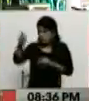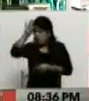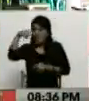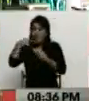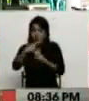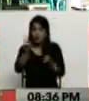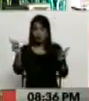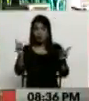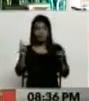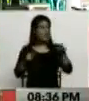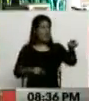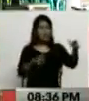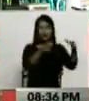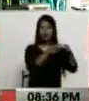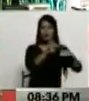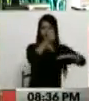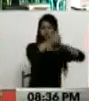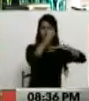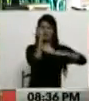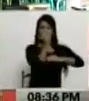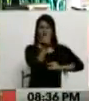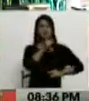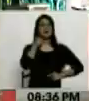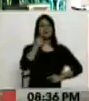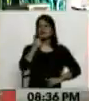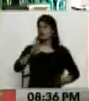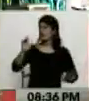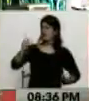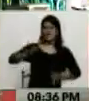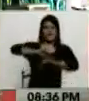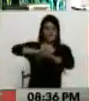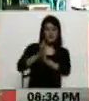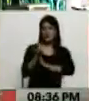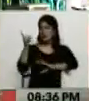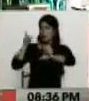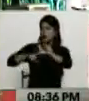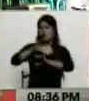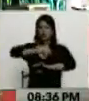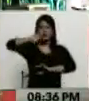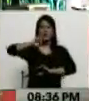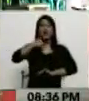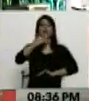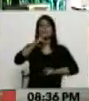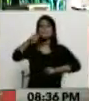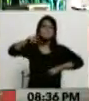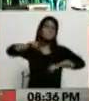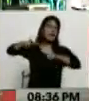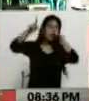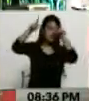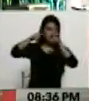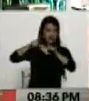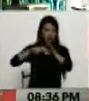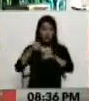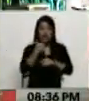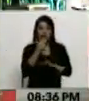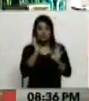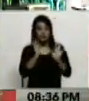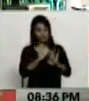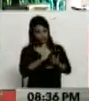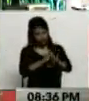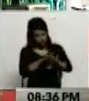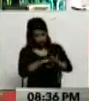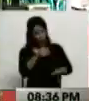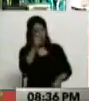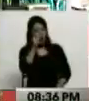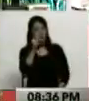papa Aquí no hay que acabar con el casi que dijo el maldito comunismo socialismo mire señor López no sé qué cosa se